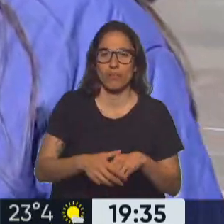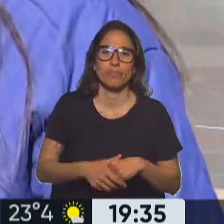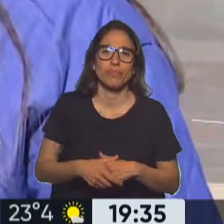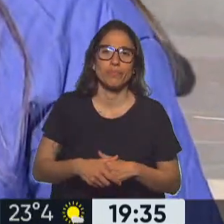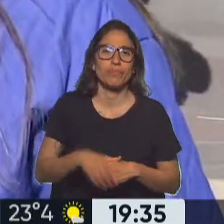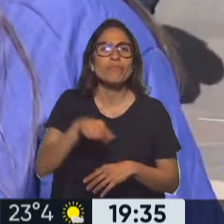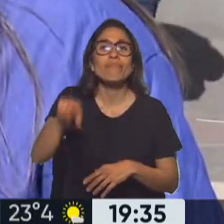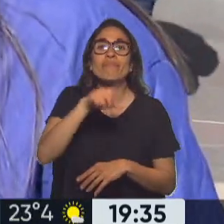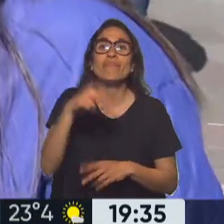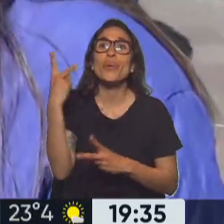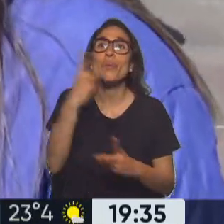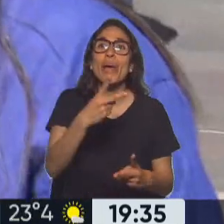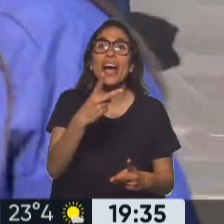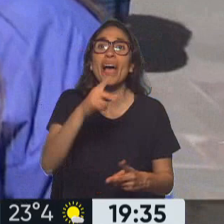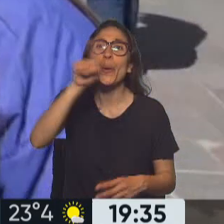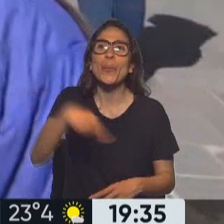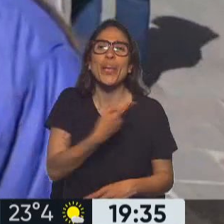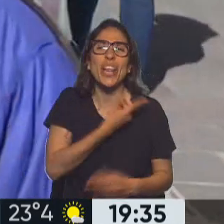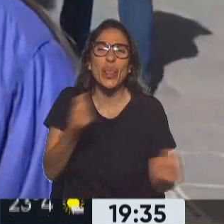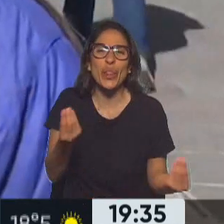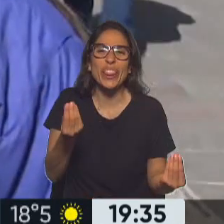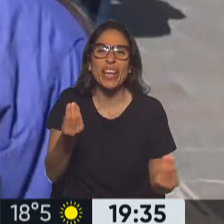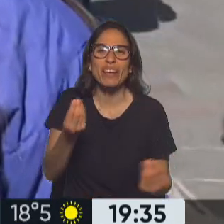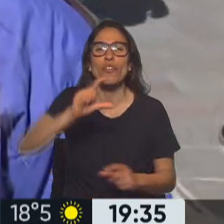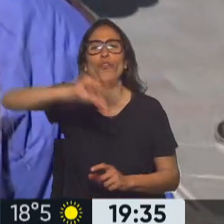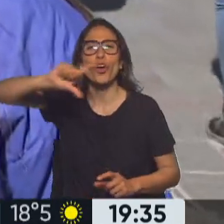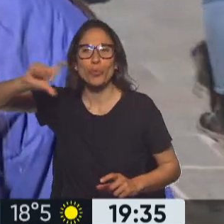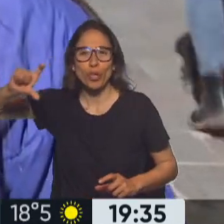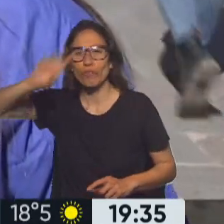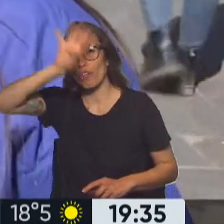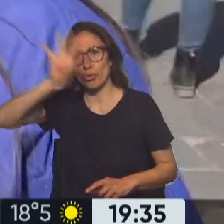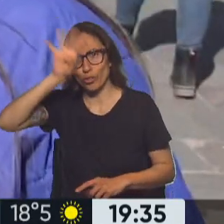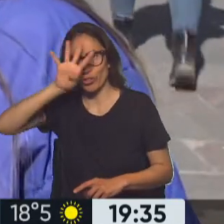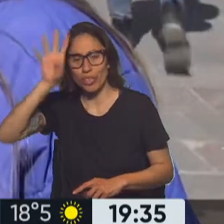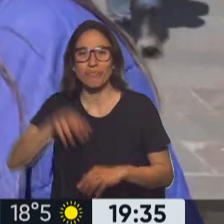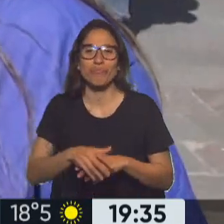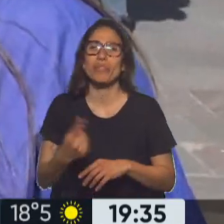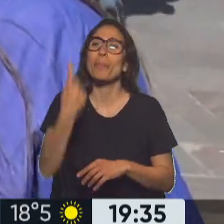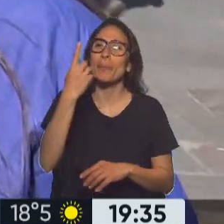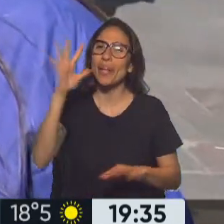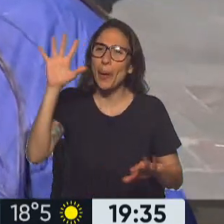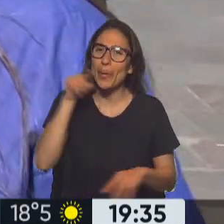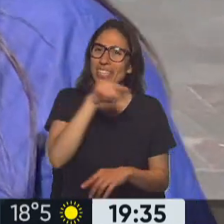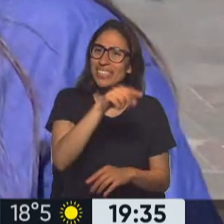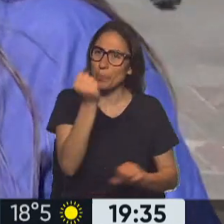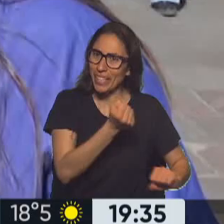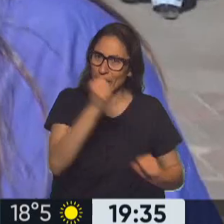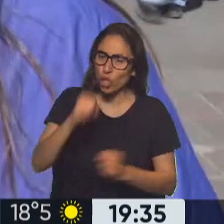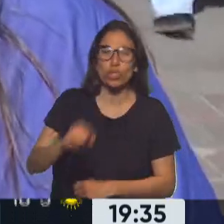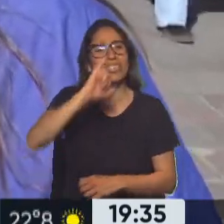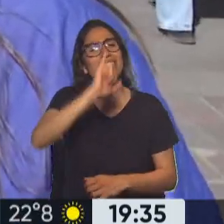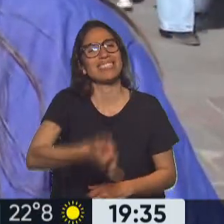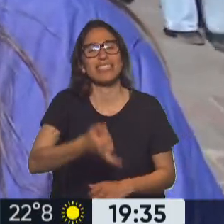¿Primera vez en Bariloche? Sí, la primera vez. ¿Y qué les pareció? Hermoso, hermoso. Recorrimos y más todavía vinimos para el encuentro.